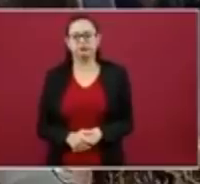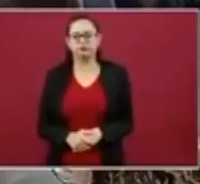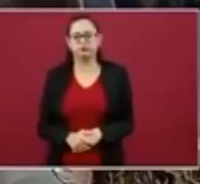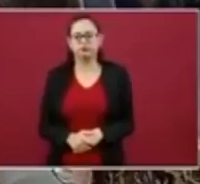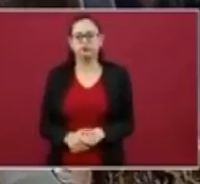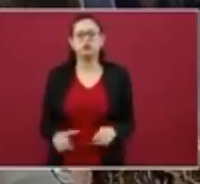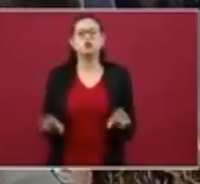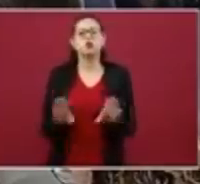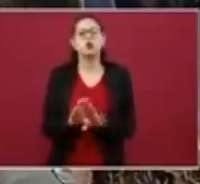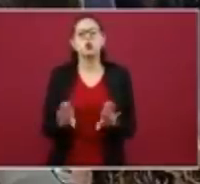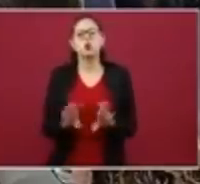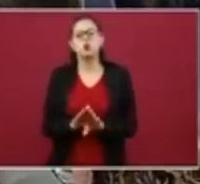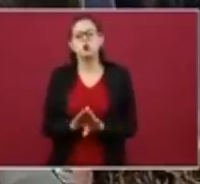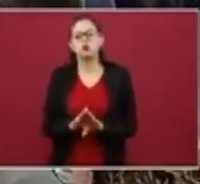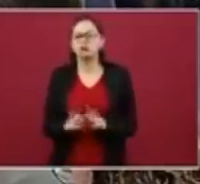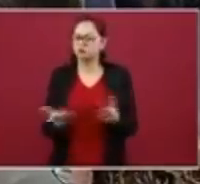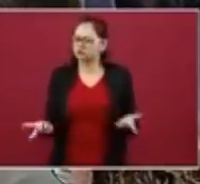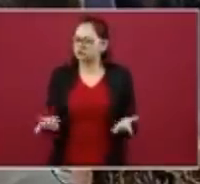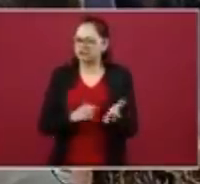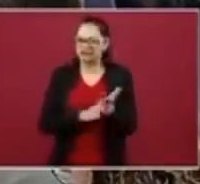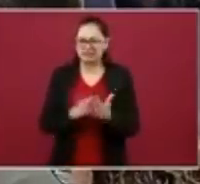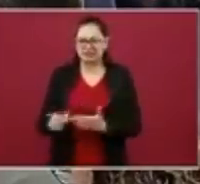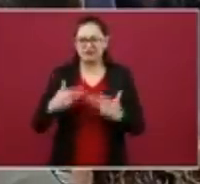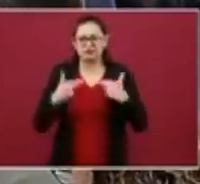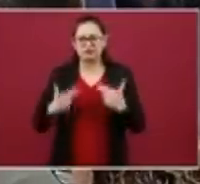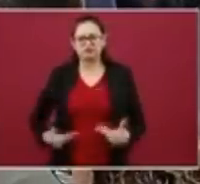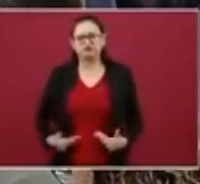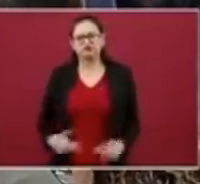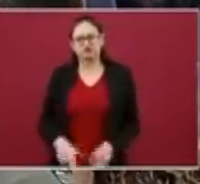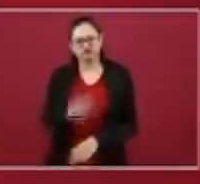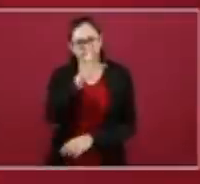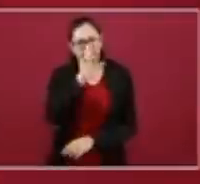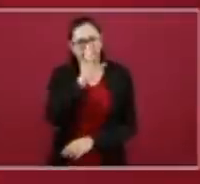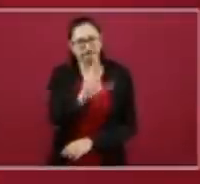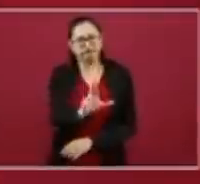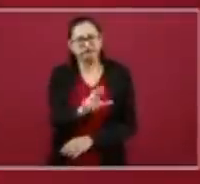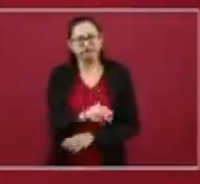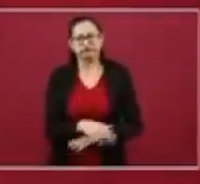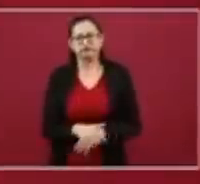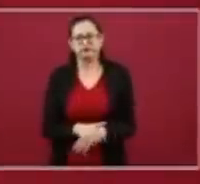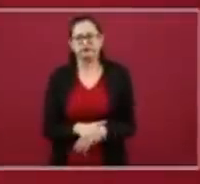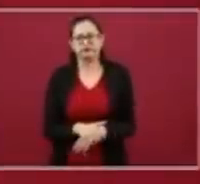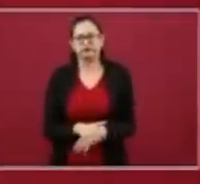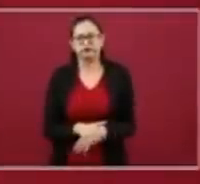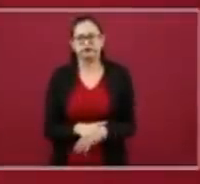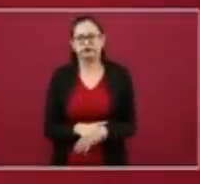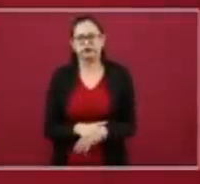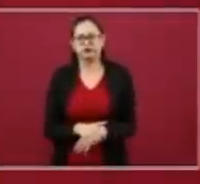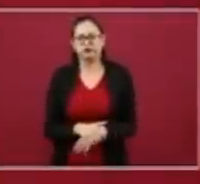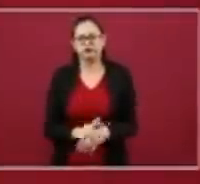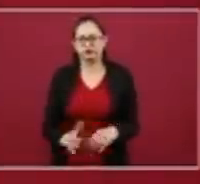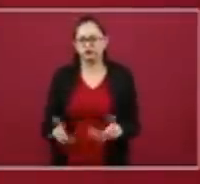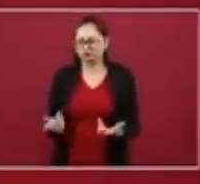manteniendo, respetando derechos humanos, que usando la fuerza